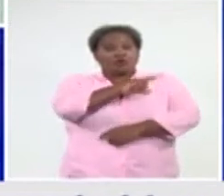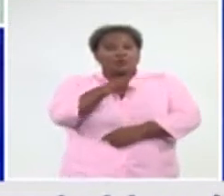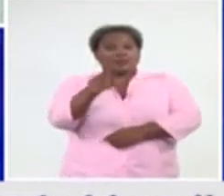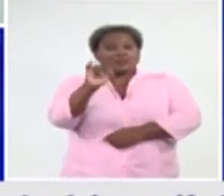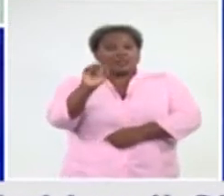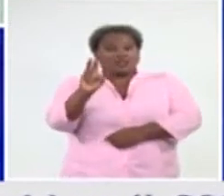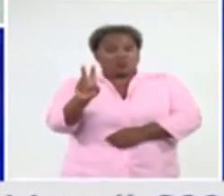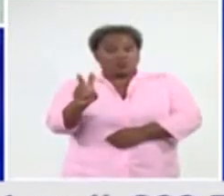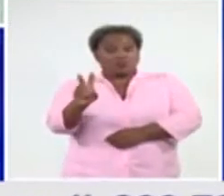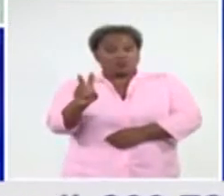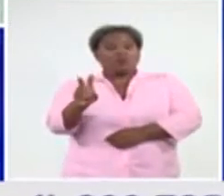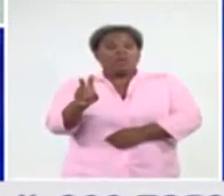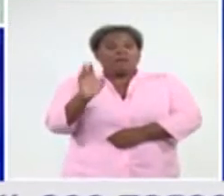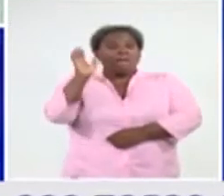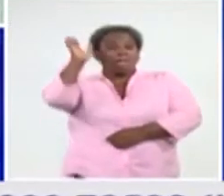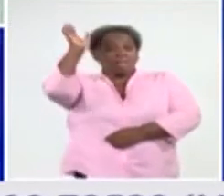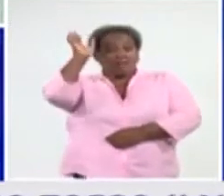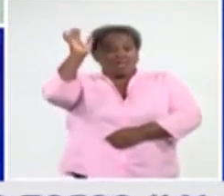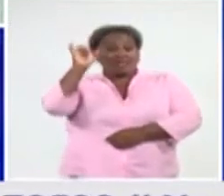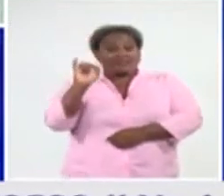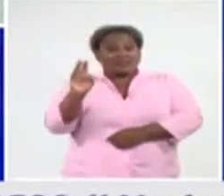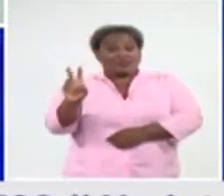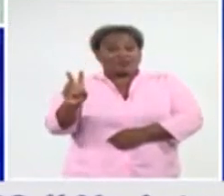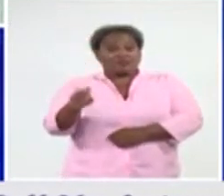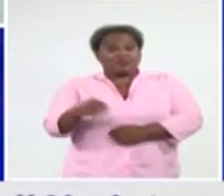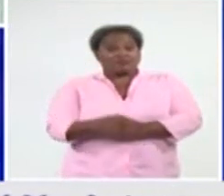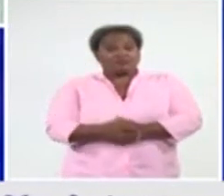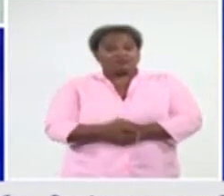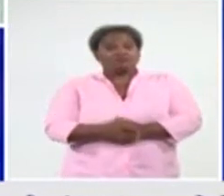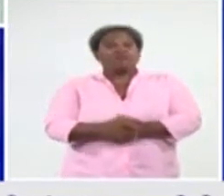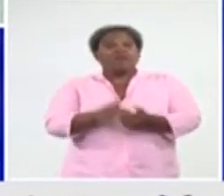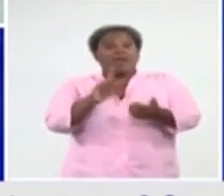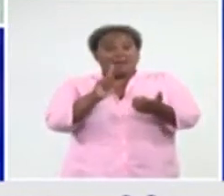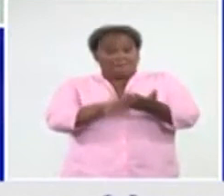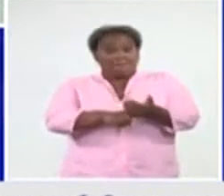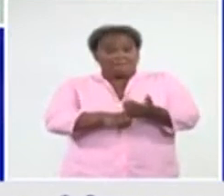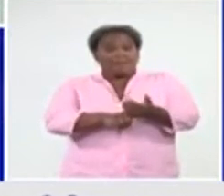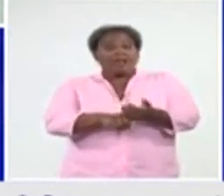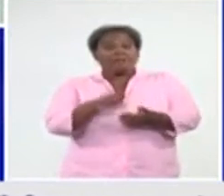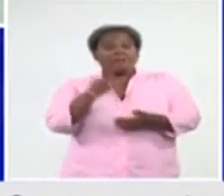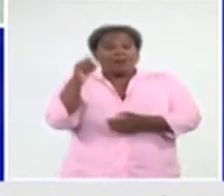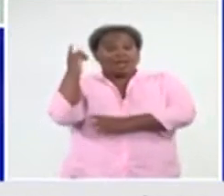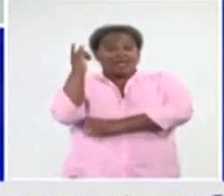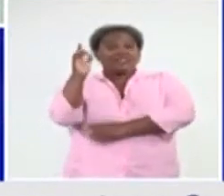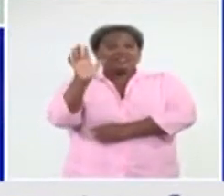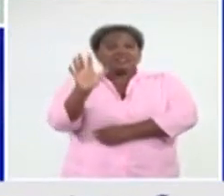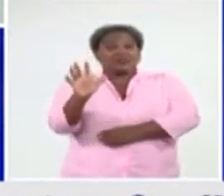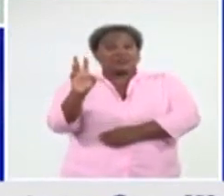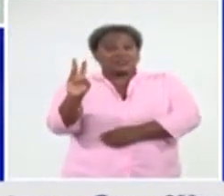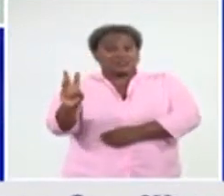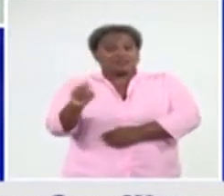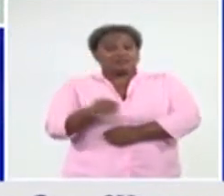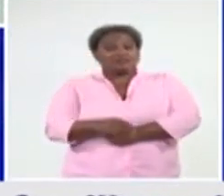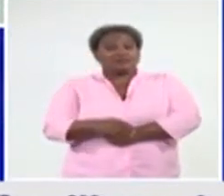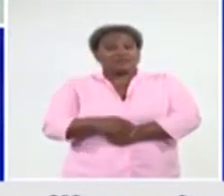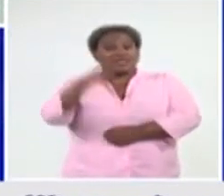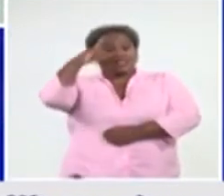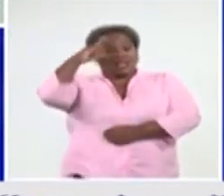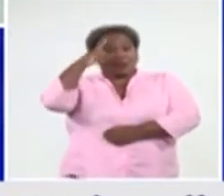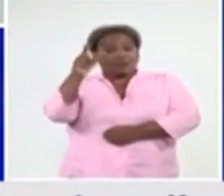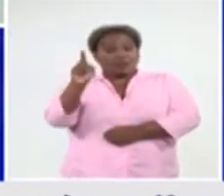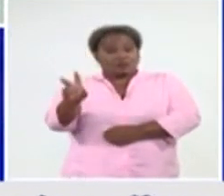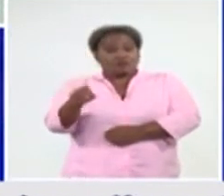Mella 62. También Palma Soriano 53, San Luis 11, Songolamaya 42,